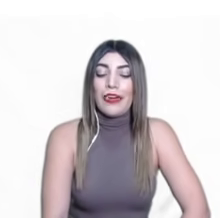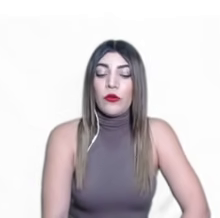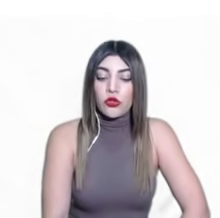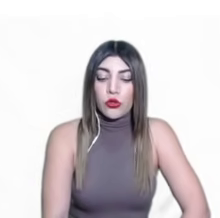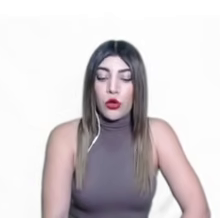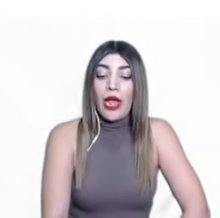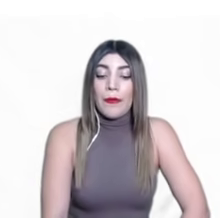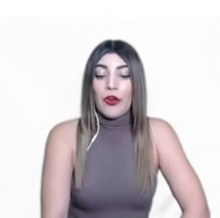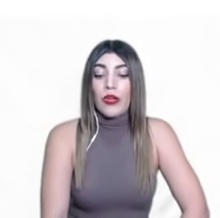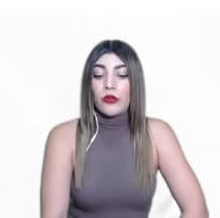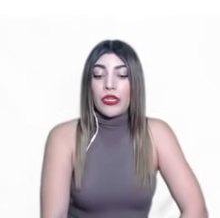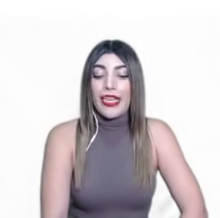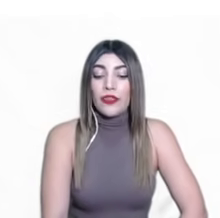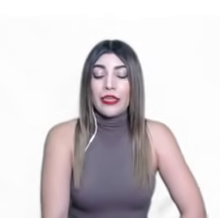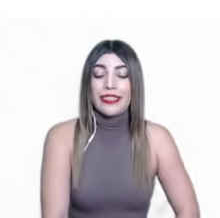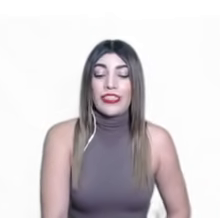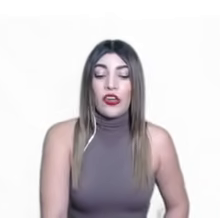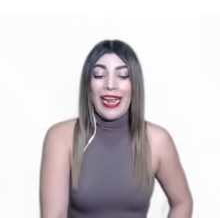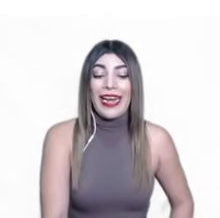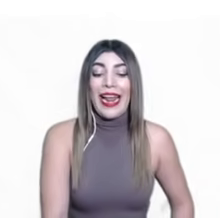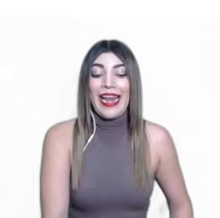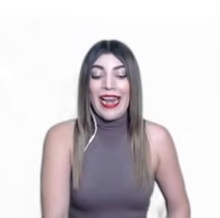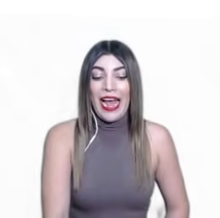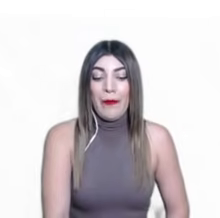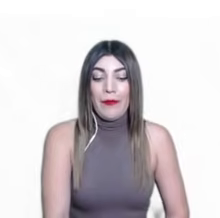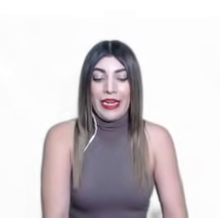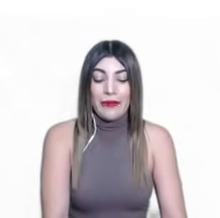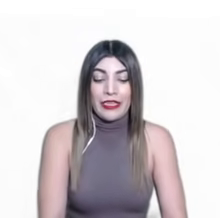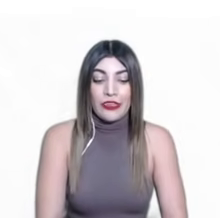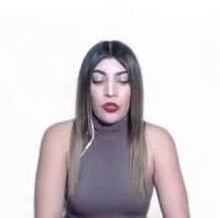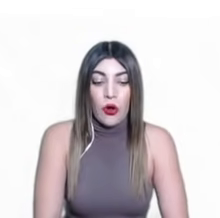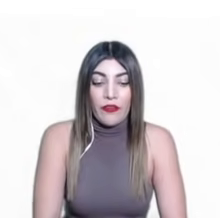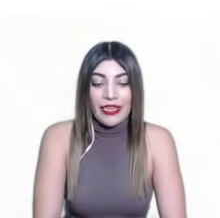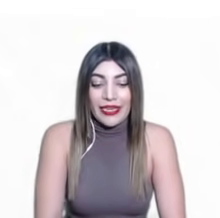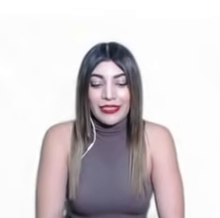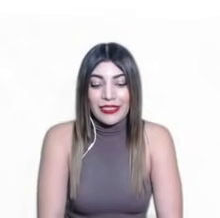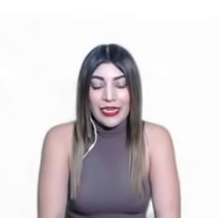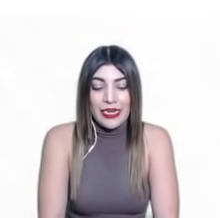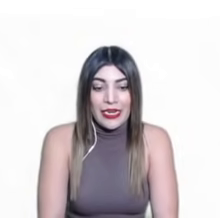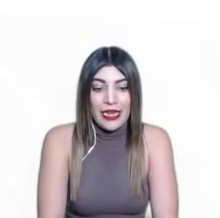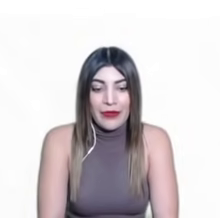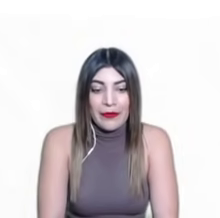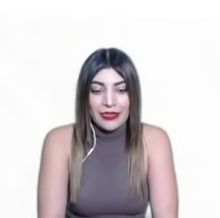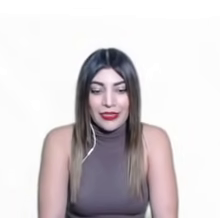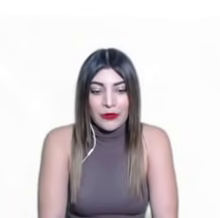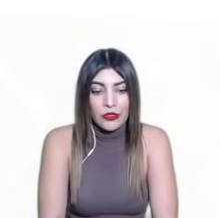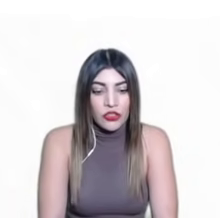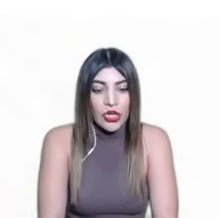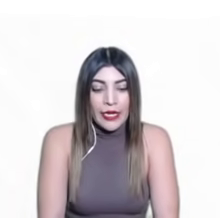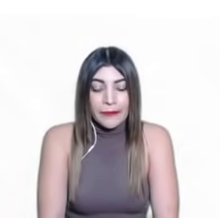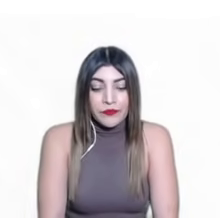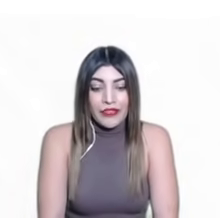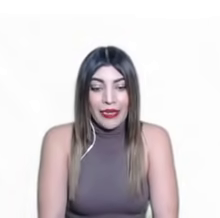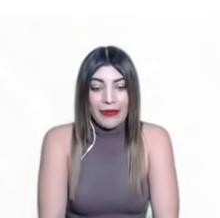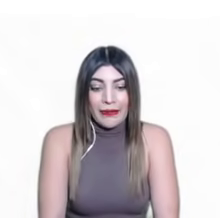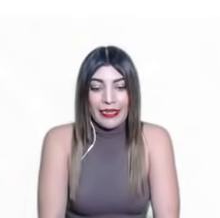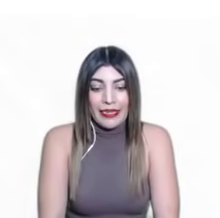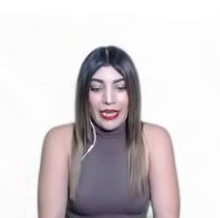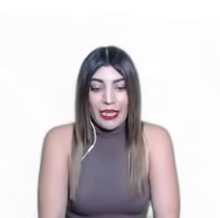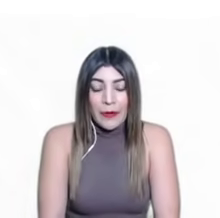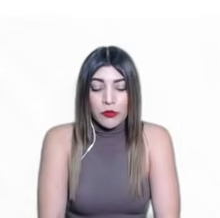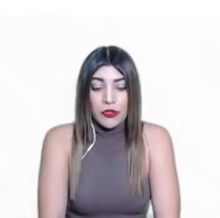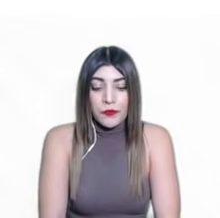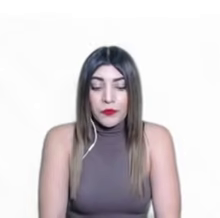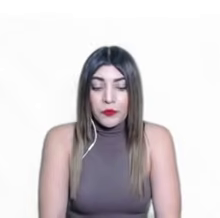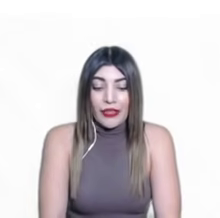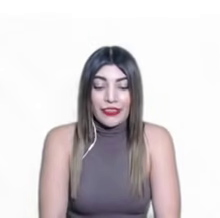parecer de mal gusto, pero la autoridad jurisdiccional la permitió. Fíjense nada más, amigos, qué